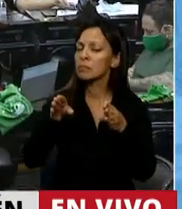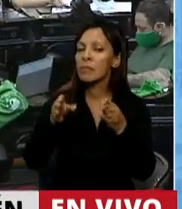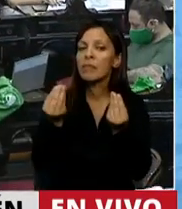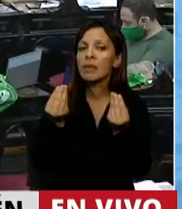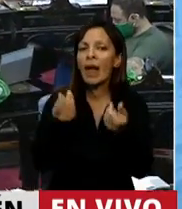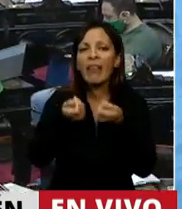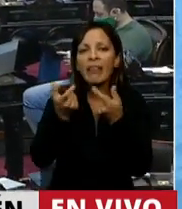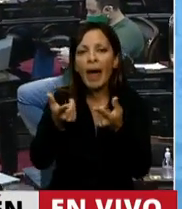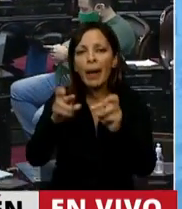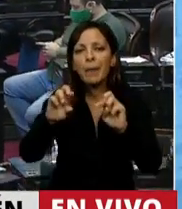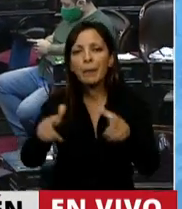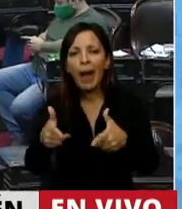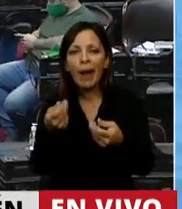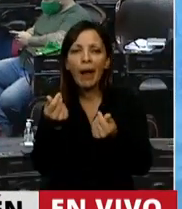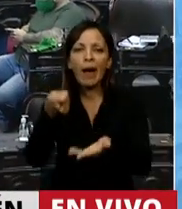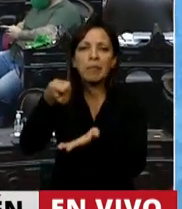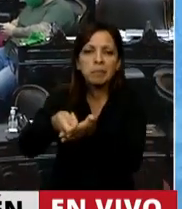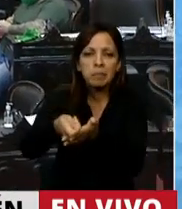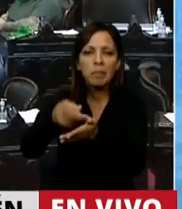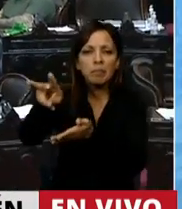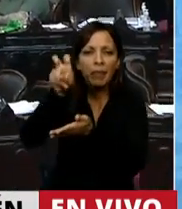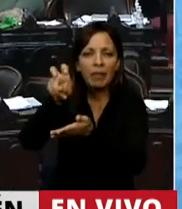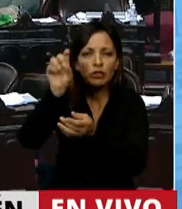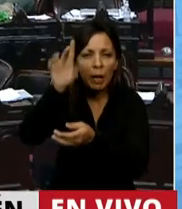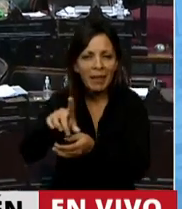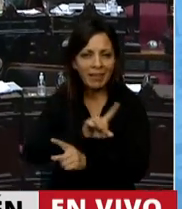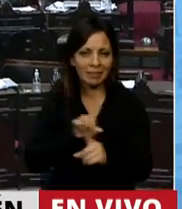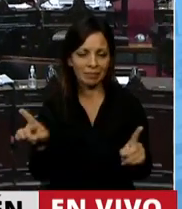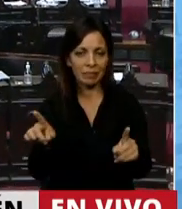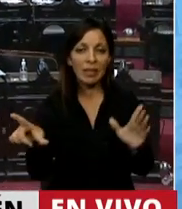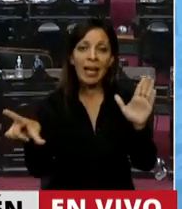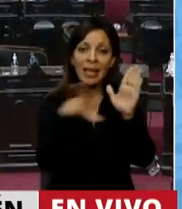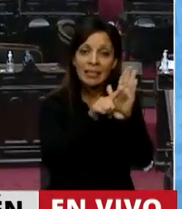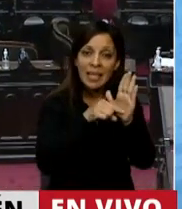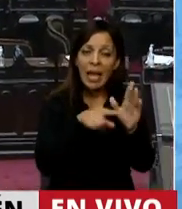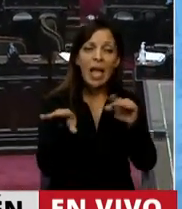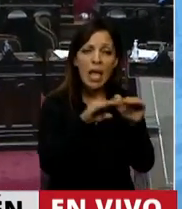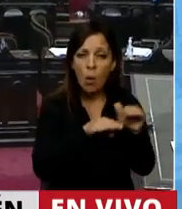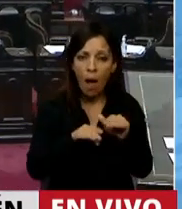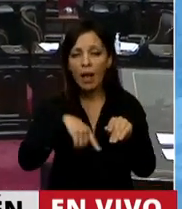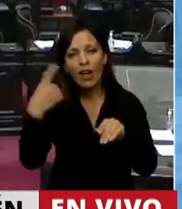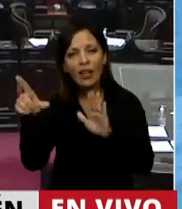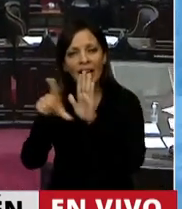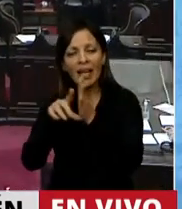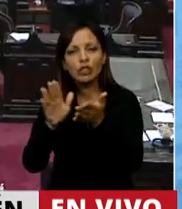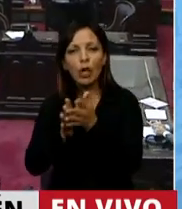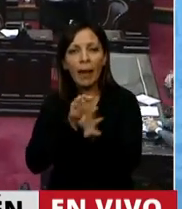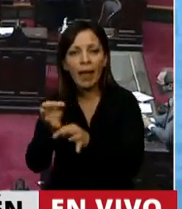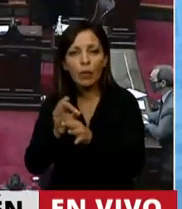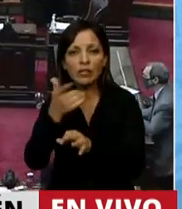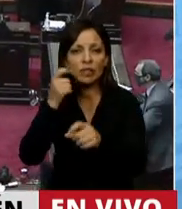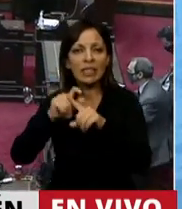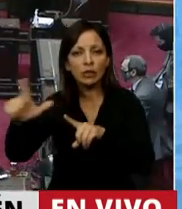en proveer planes de ayuda económica. Es fundamental que esta ley no caiga en la misma bolsa que la Ley de Educación